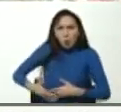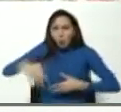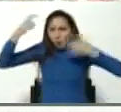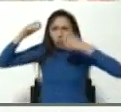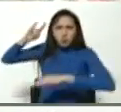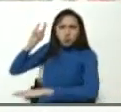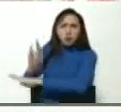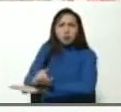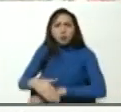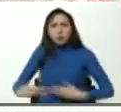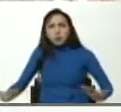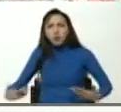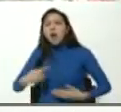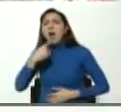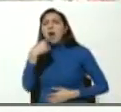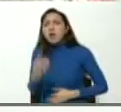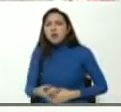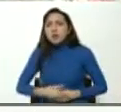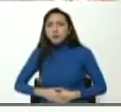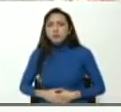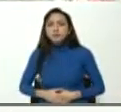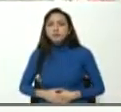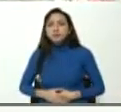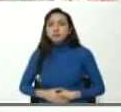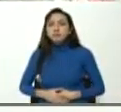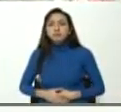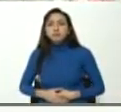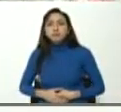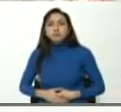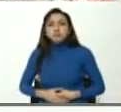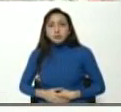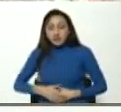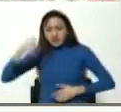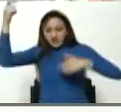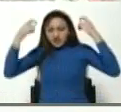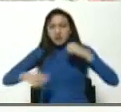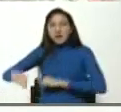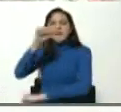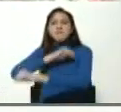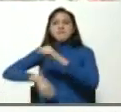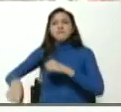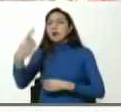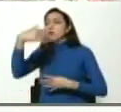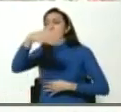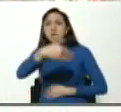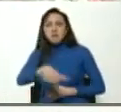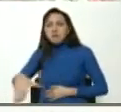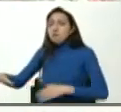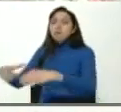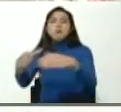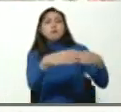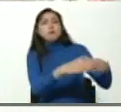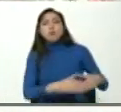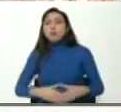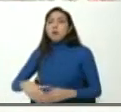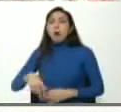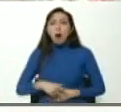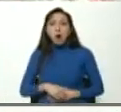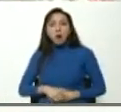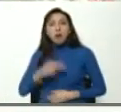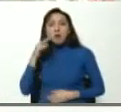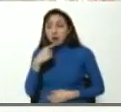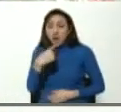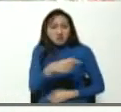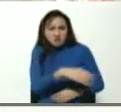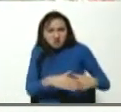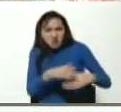y dijeron en nuestras caras que a chávez no defiendan sus círculos bolivarianos hubo una